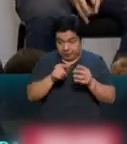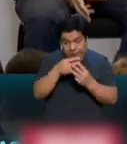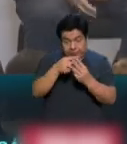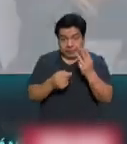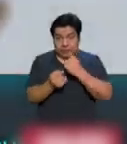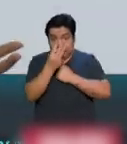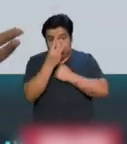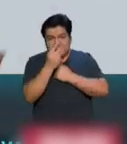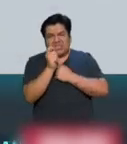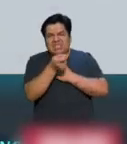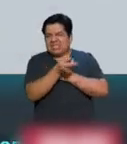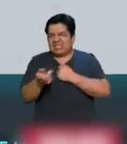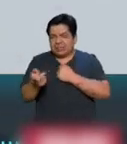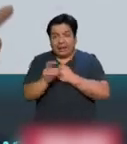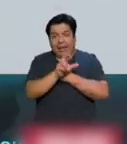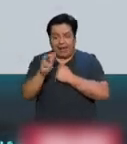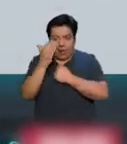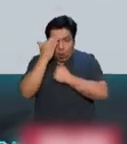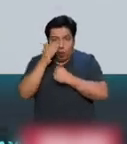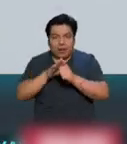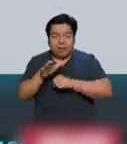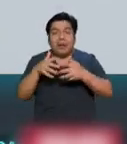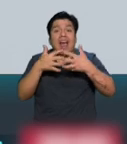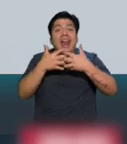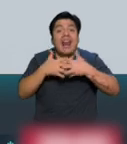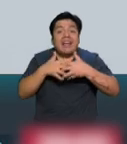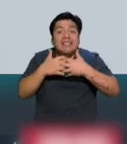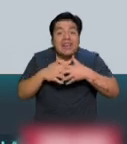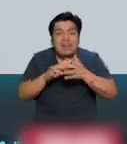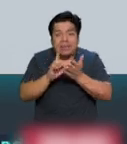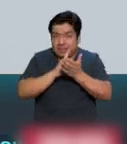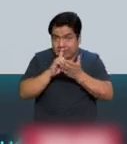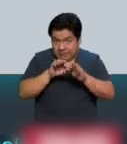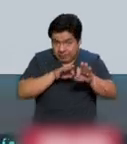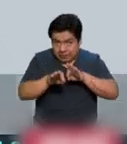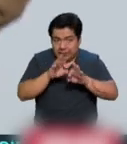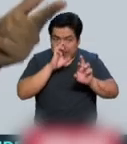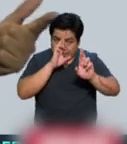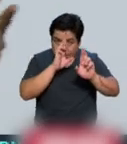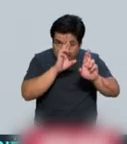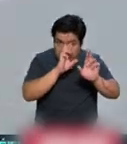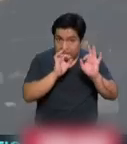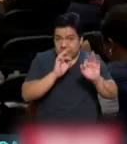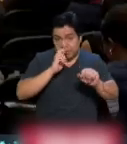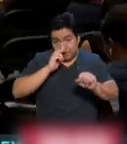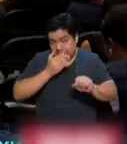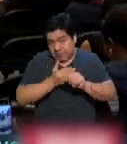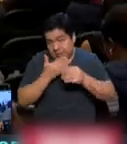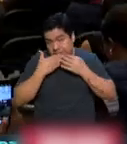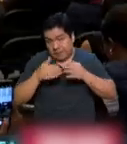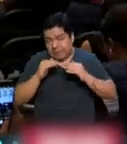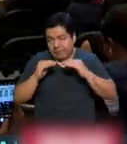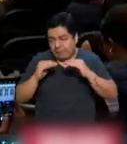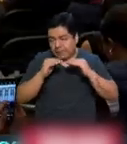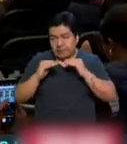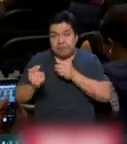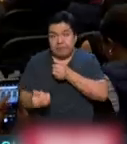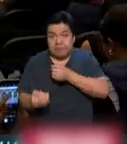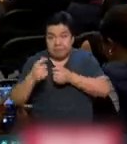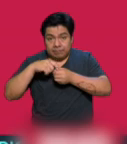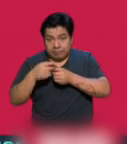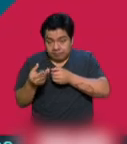buscan reconocer e incentivar a las empresas que respetan los derechos laborales y promueven prácticas equitativas e